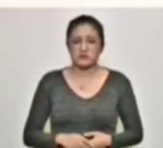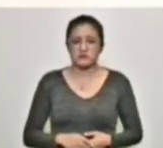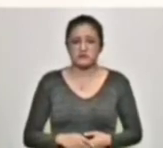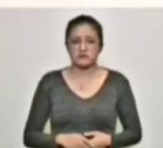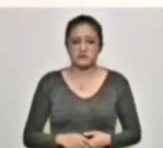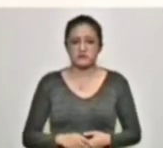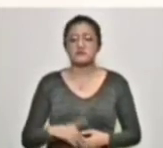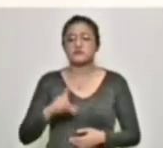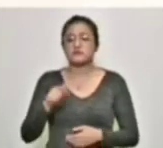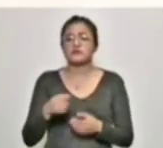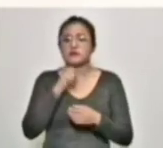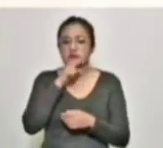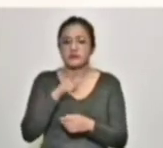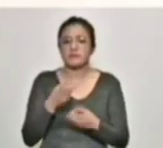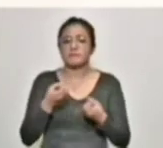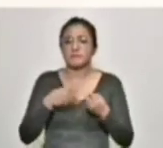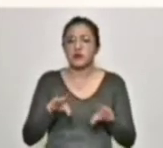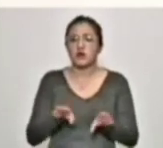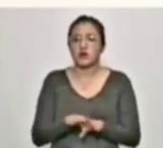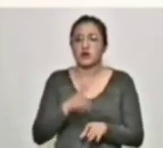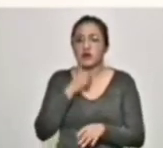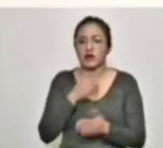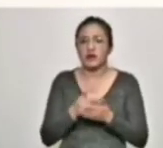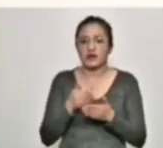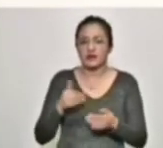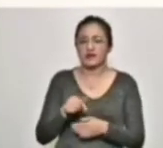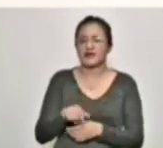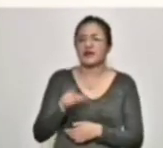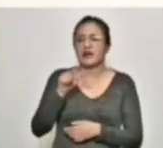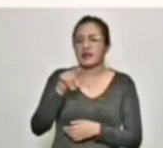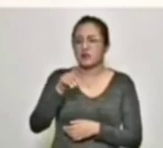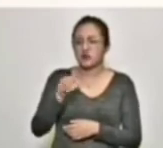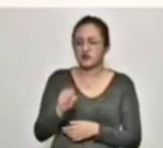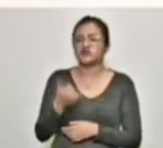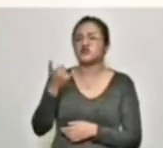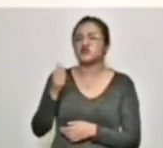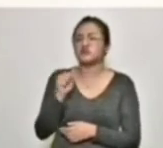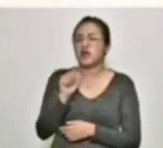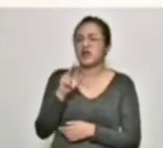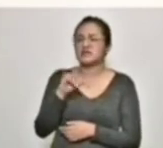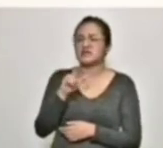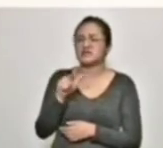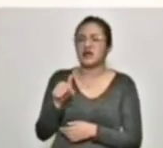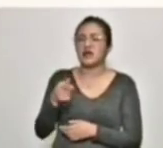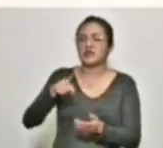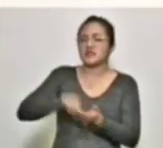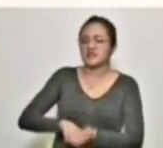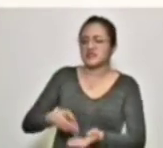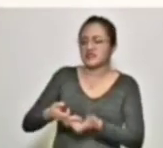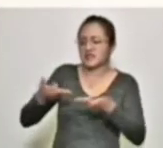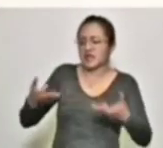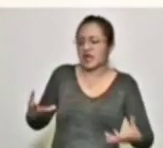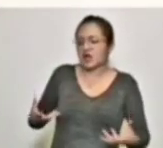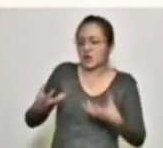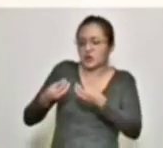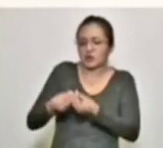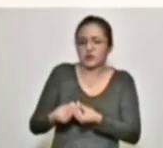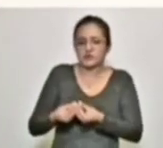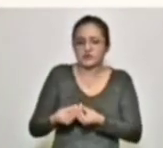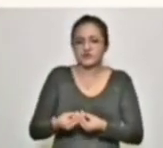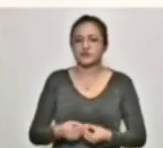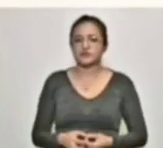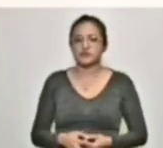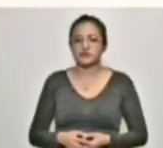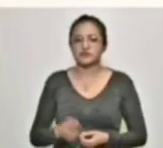Y la pérdida, como decía yo, de limos y de arcillas, que es el elemento cohesionante del suelo. De ahí que